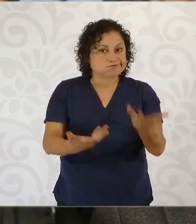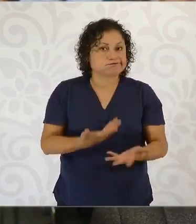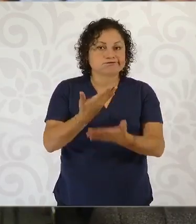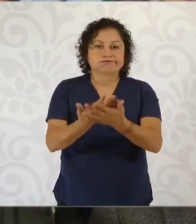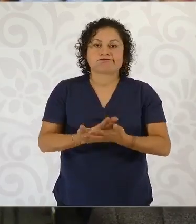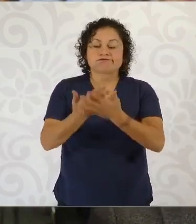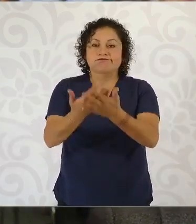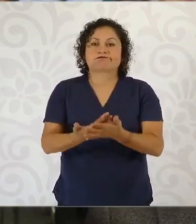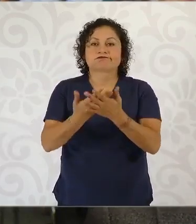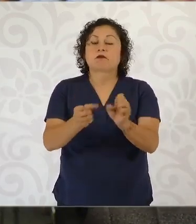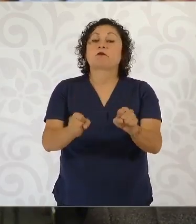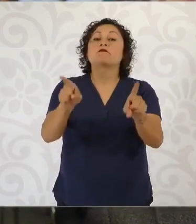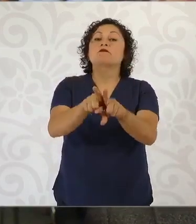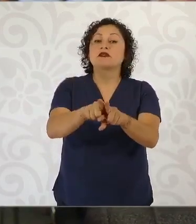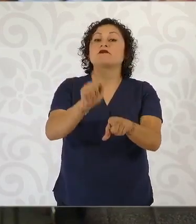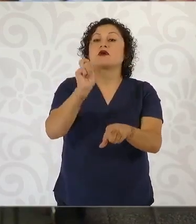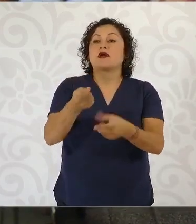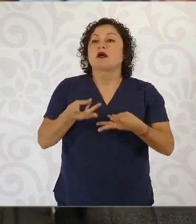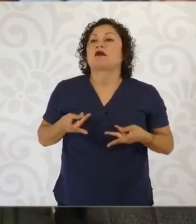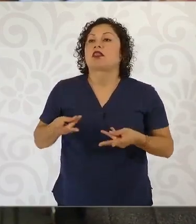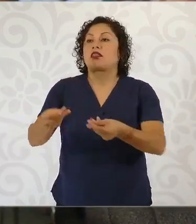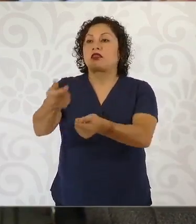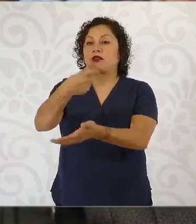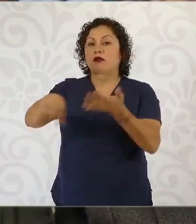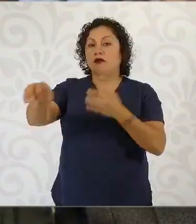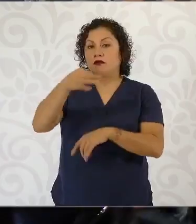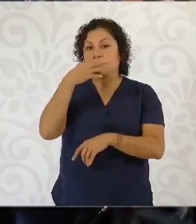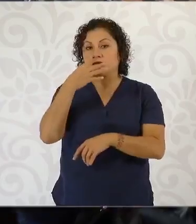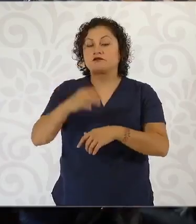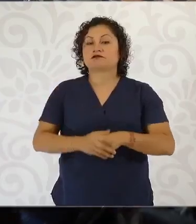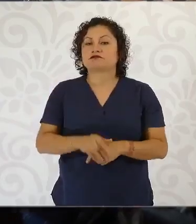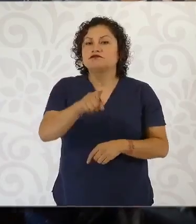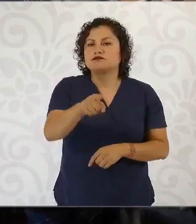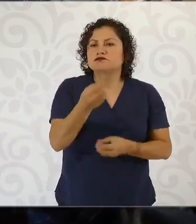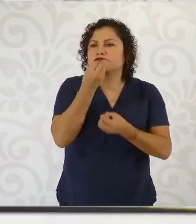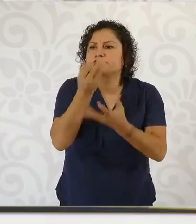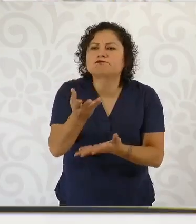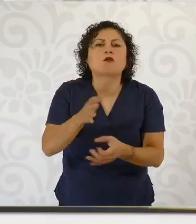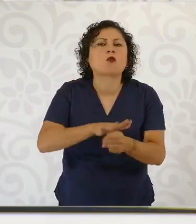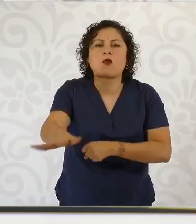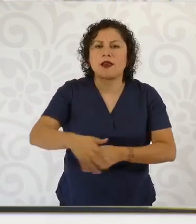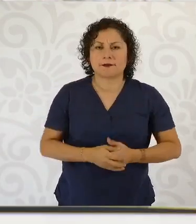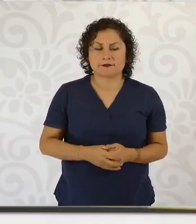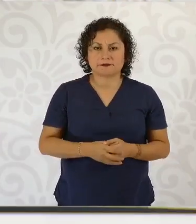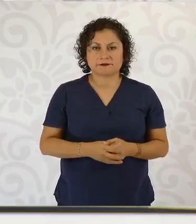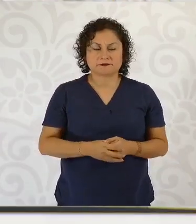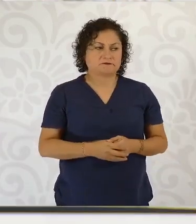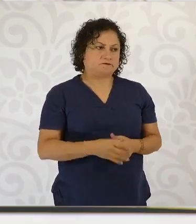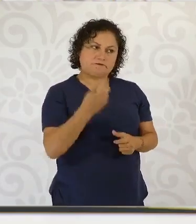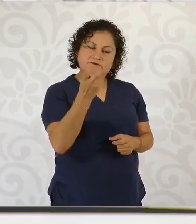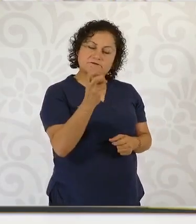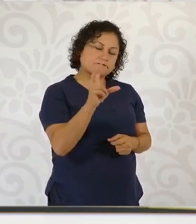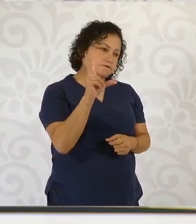se gastaron los recursos para comprar las medicinas pero no los tuvieron? ¿Qué le diría sobre todo a esas personas? Eso sí no es cierto. O sea, porque